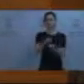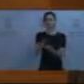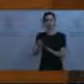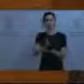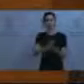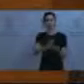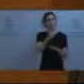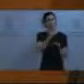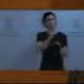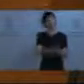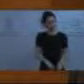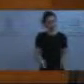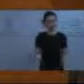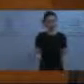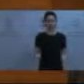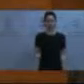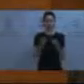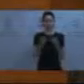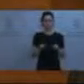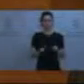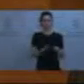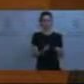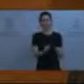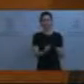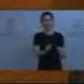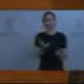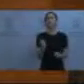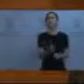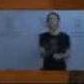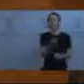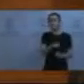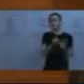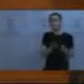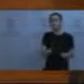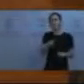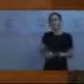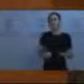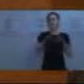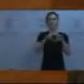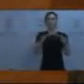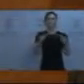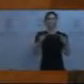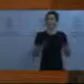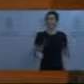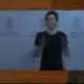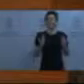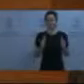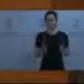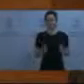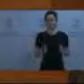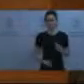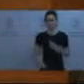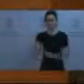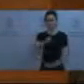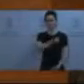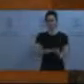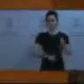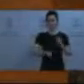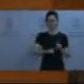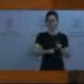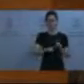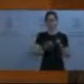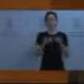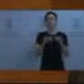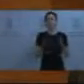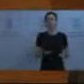consejero, de todo tipo que celebran y que celebramos también en Asturias. Por eso, el problema está